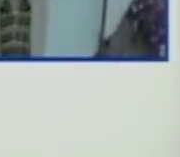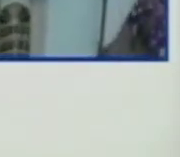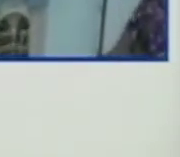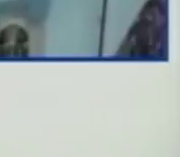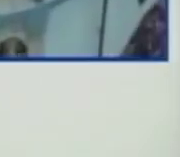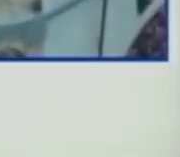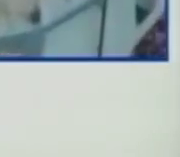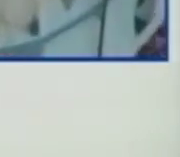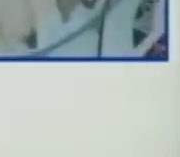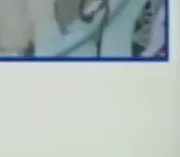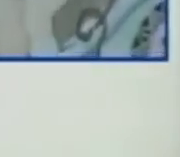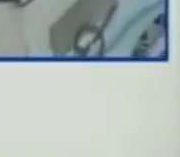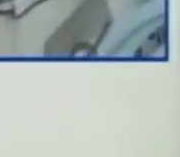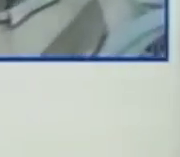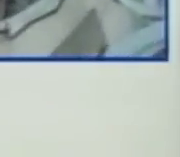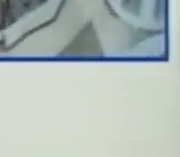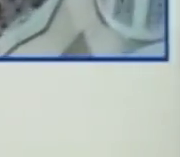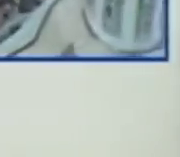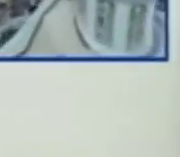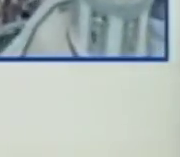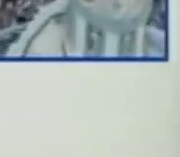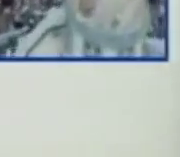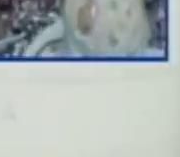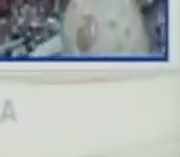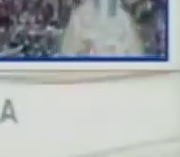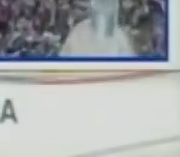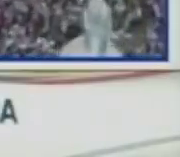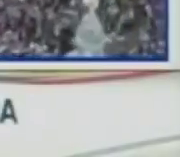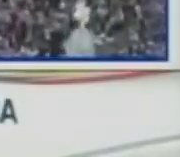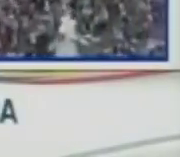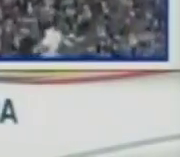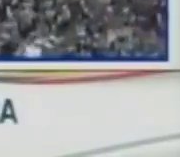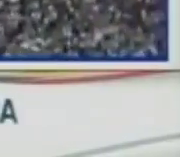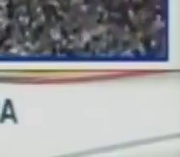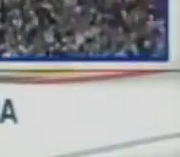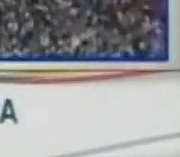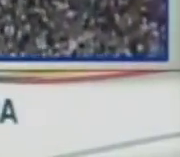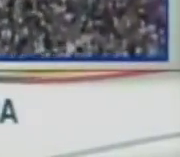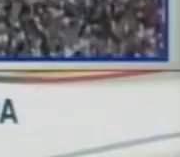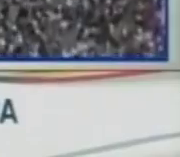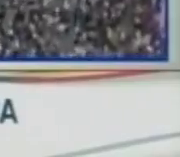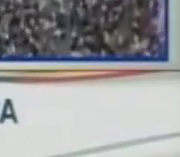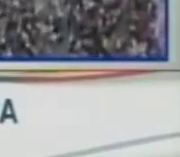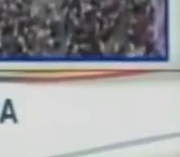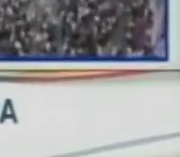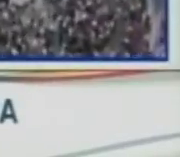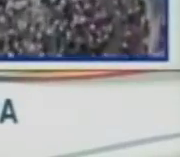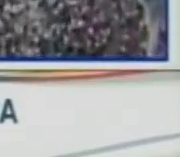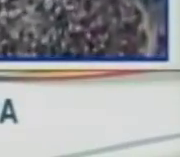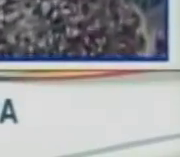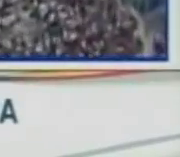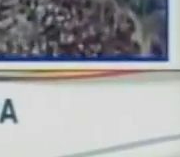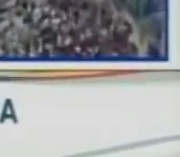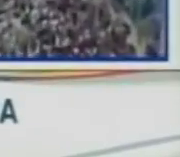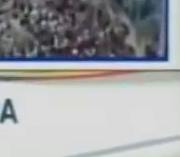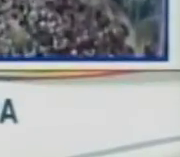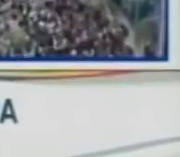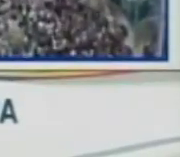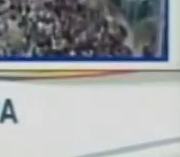paz, bendiciones y fuerza a nuestro pueblo, a nuestra patria, Venezuela, hacerla grande, hacer grande a